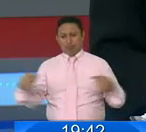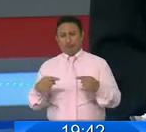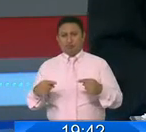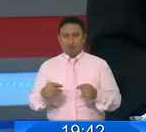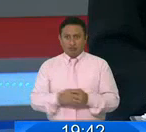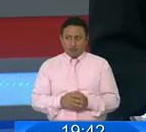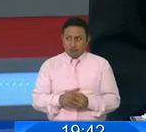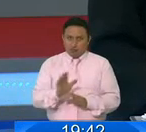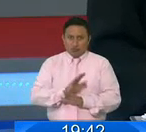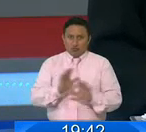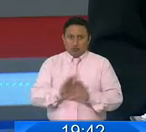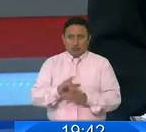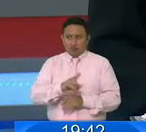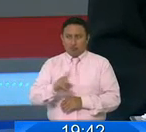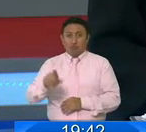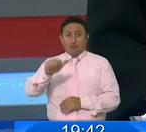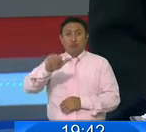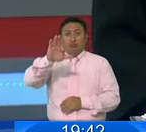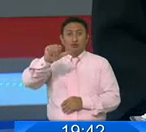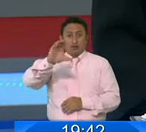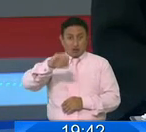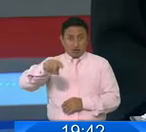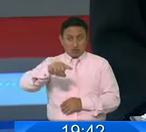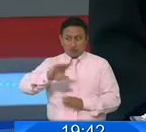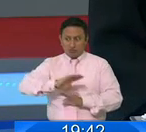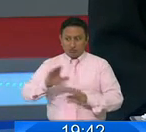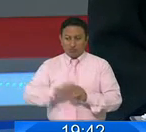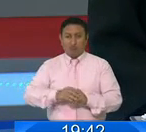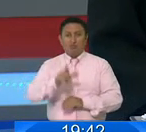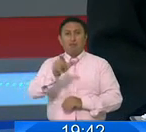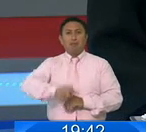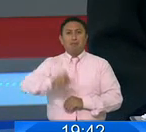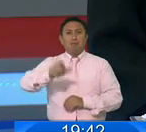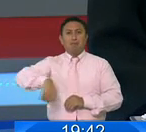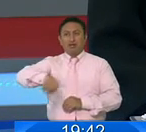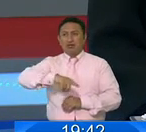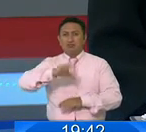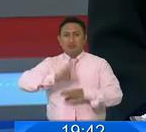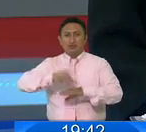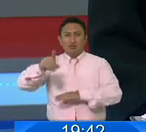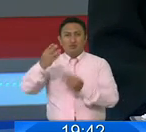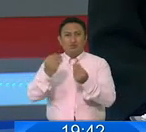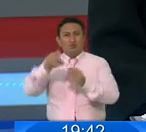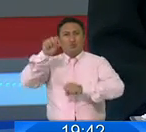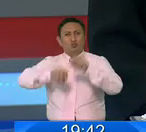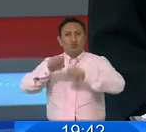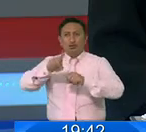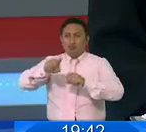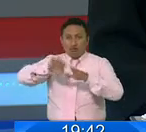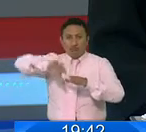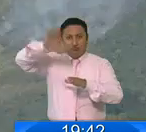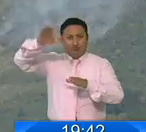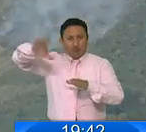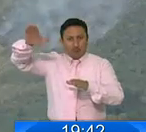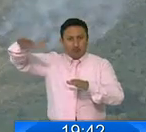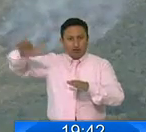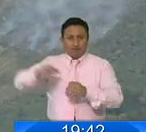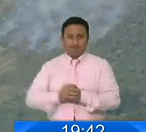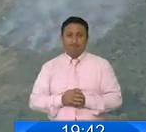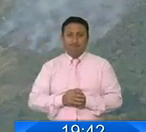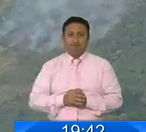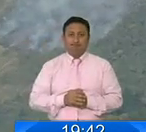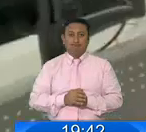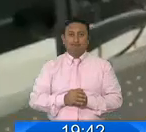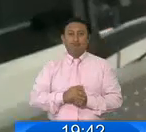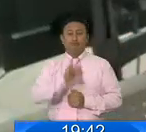llamas en el atacas o esto otras presuntos reclamos ciudadanos por los daños que generó el incendio en el cerro el sábado 29